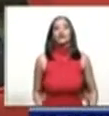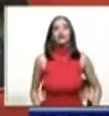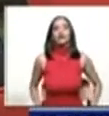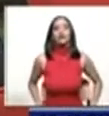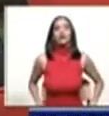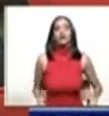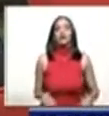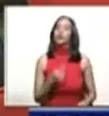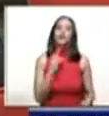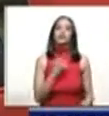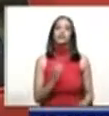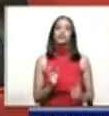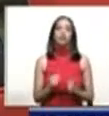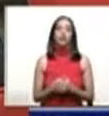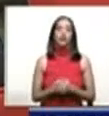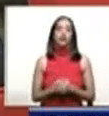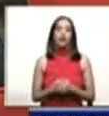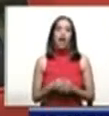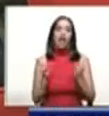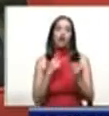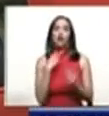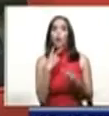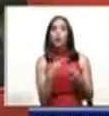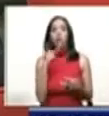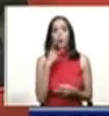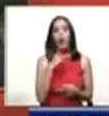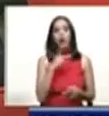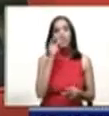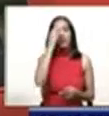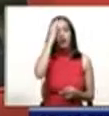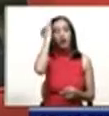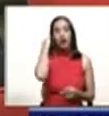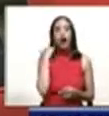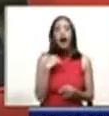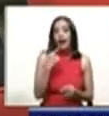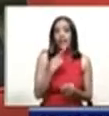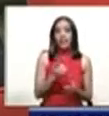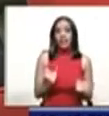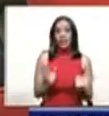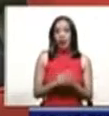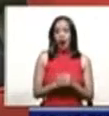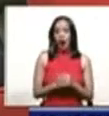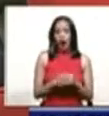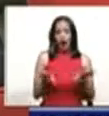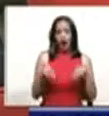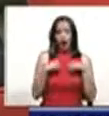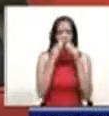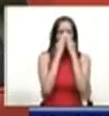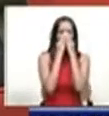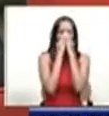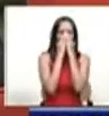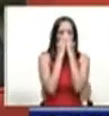por decirte algo, pudiesen salir algunos voceros políticos a decir, a desconocer el presidente. Pudiesen